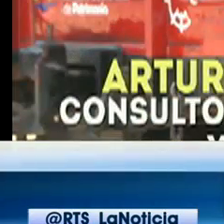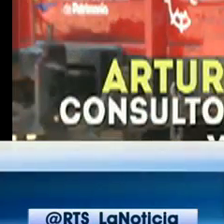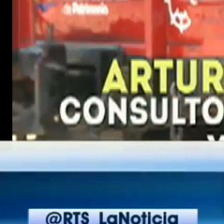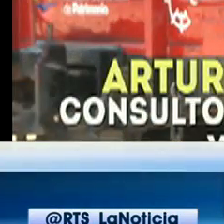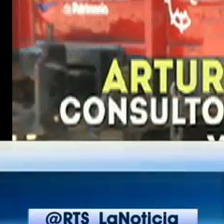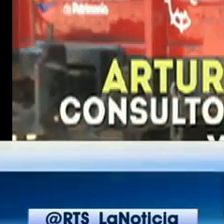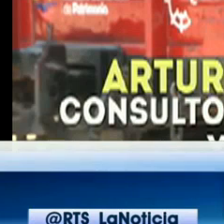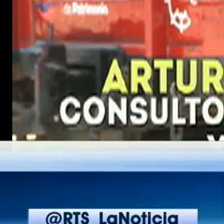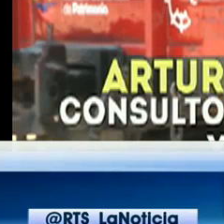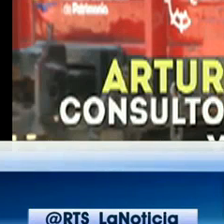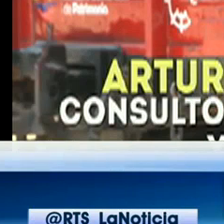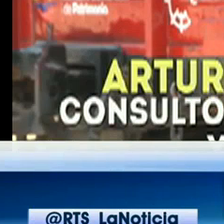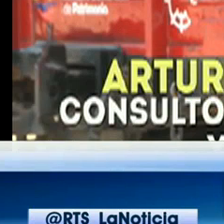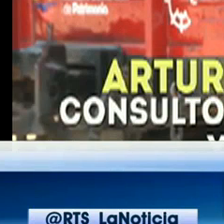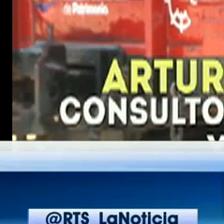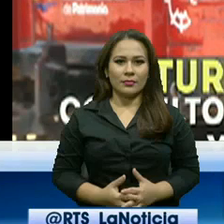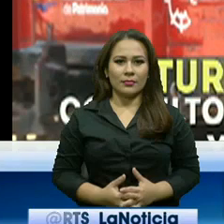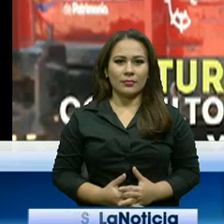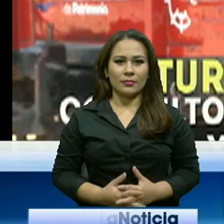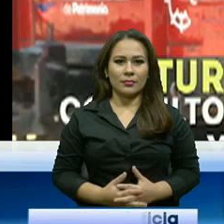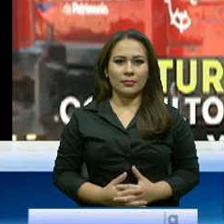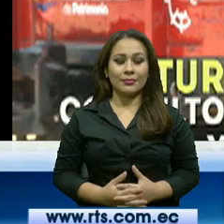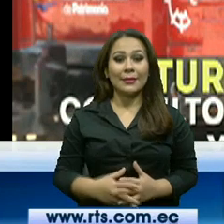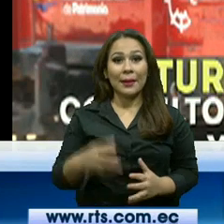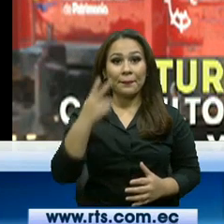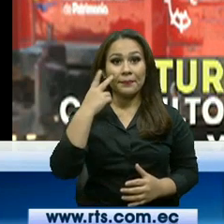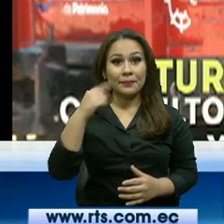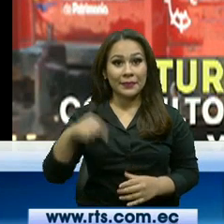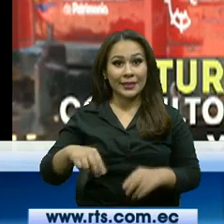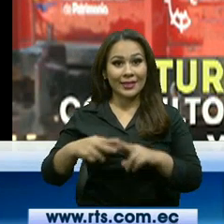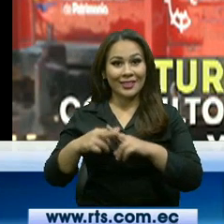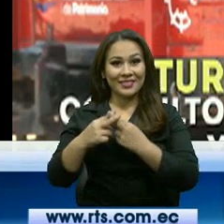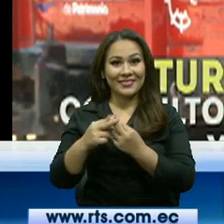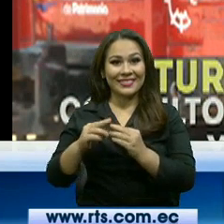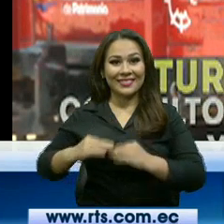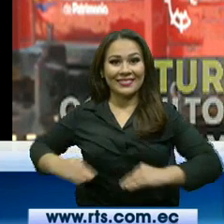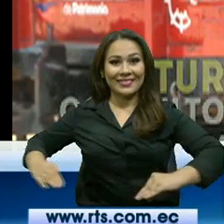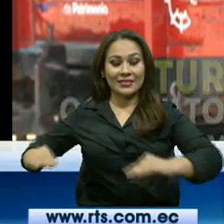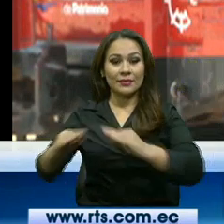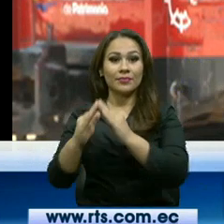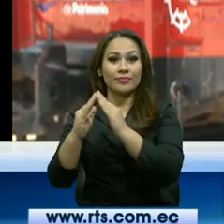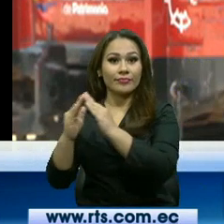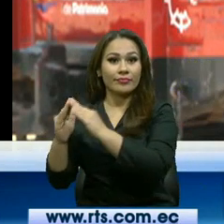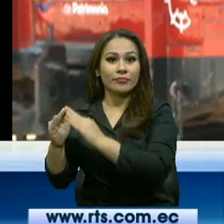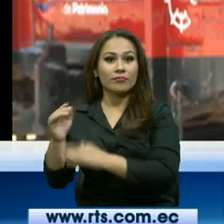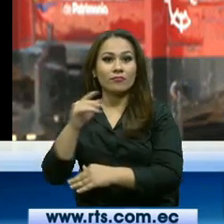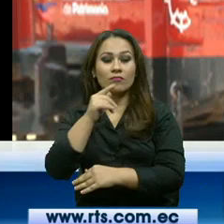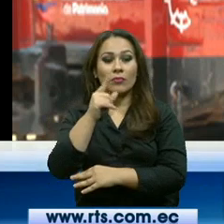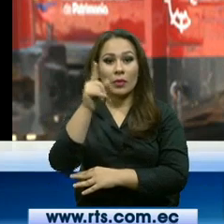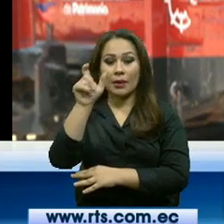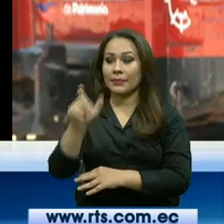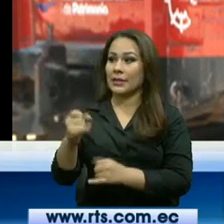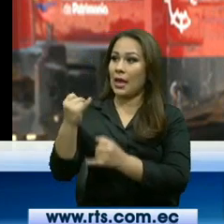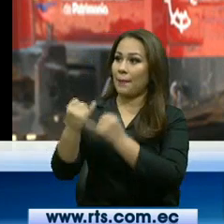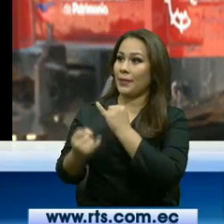La historia de aquí, de este caserío, un señor de apellido Durán